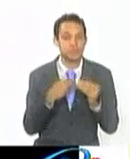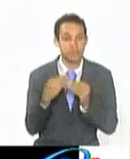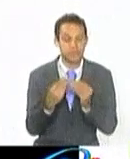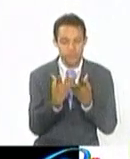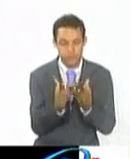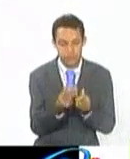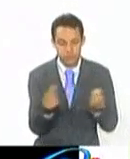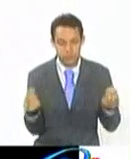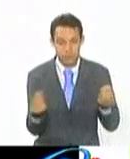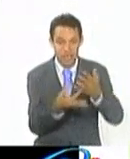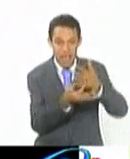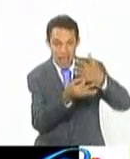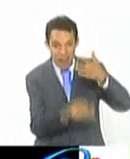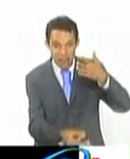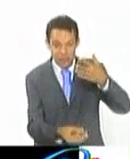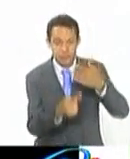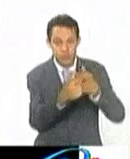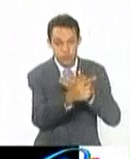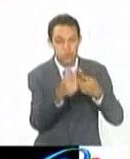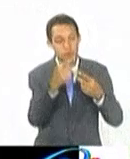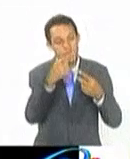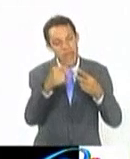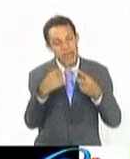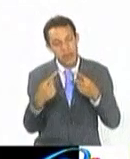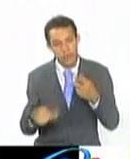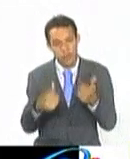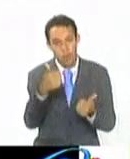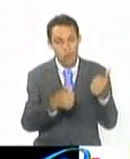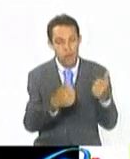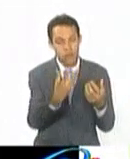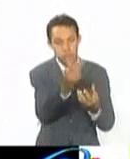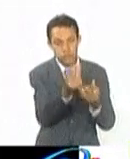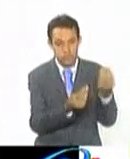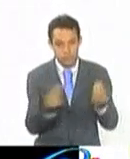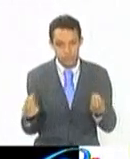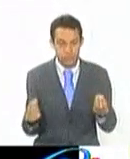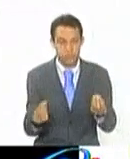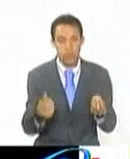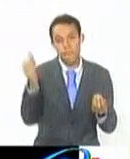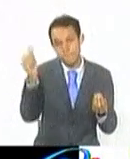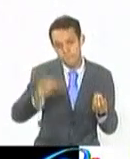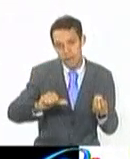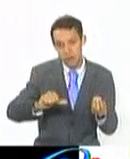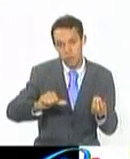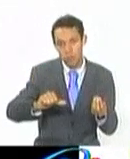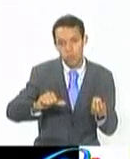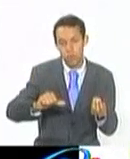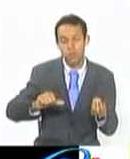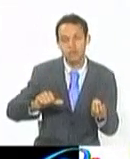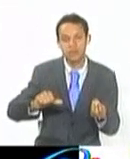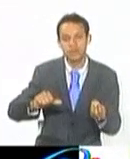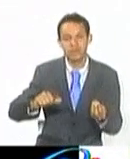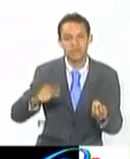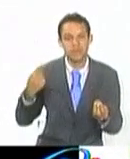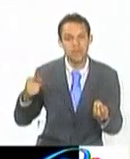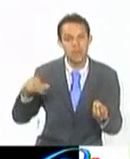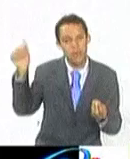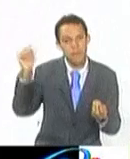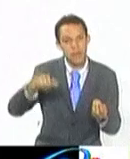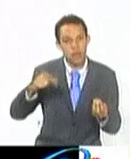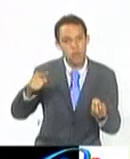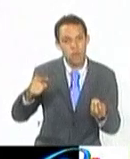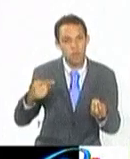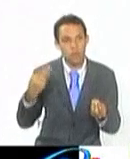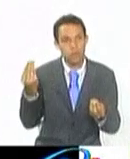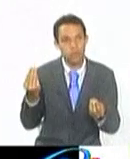entonces son las clases de colesterol Entonces el colesterol malo es un colesterol que que que